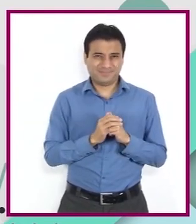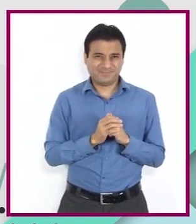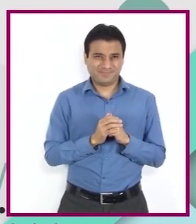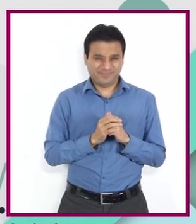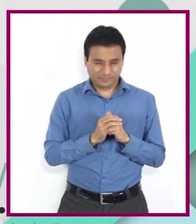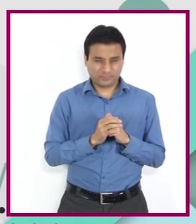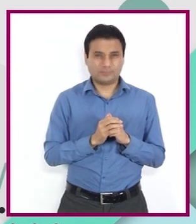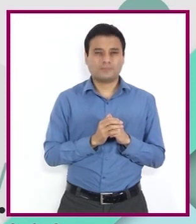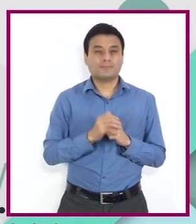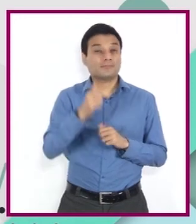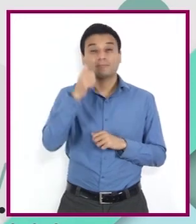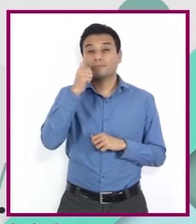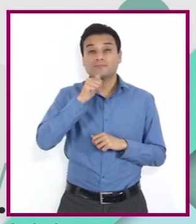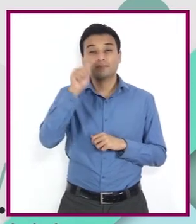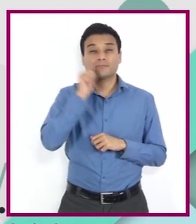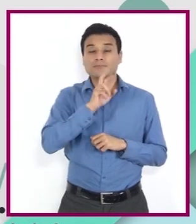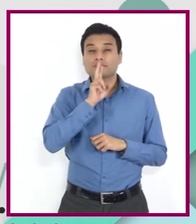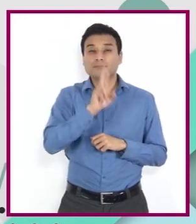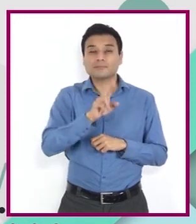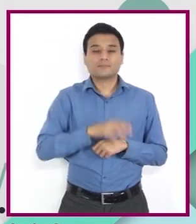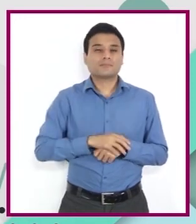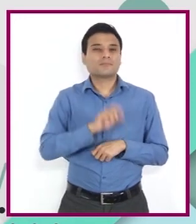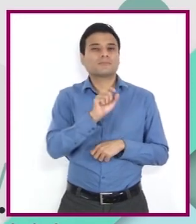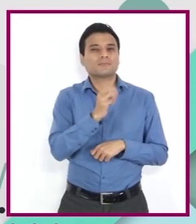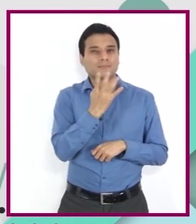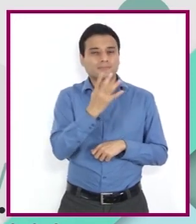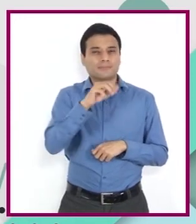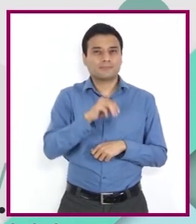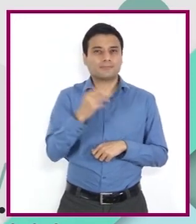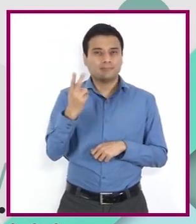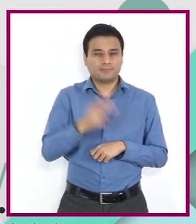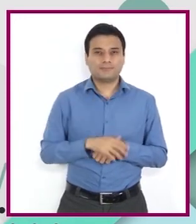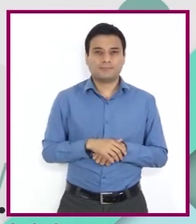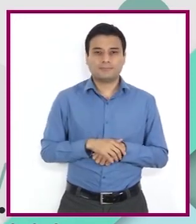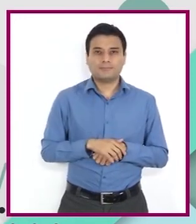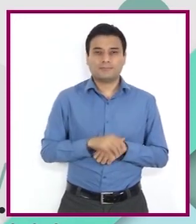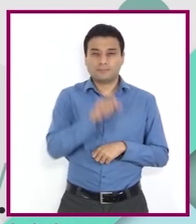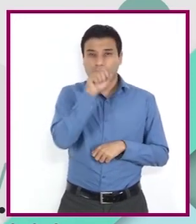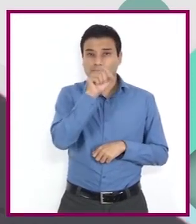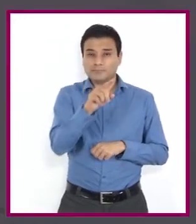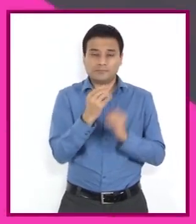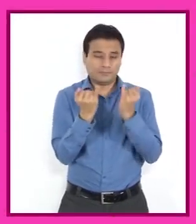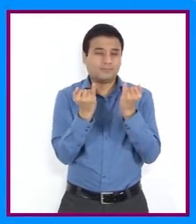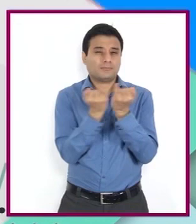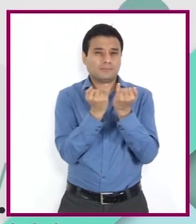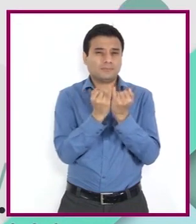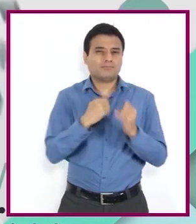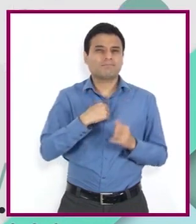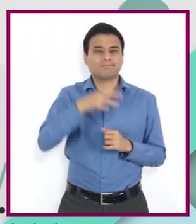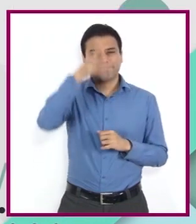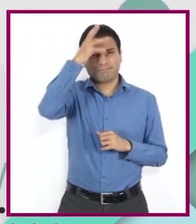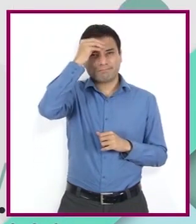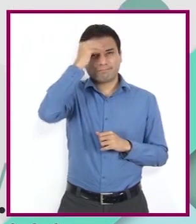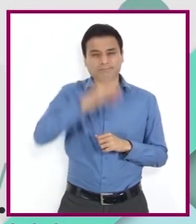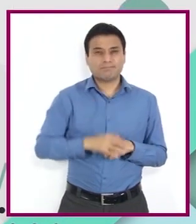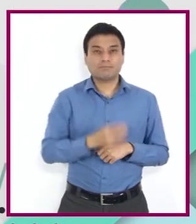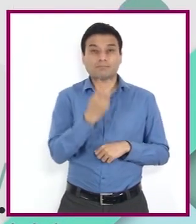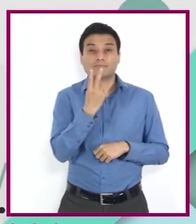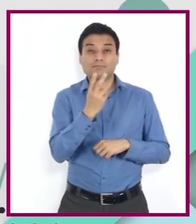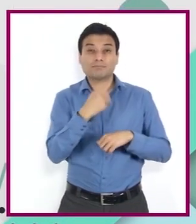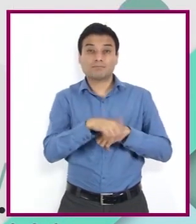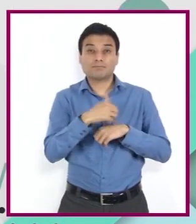jardín, obteníamos 24 metros cuadrados. También podemos concluir que dos cantidades